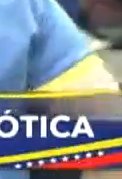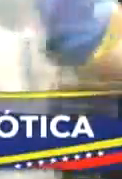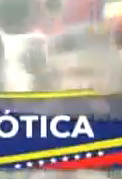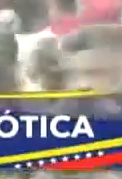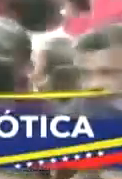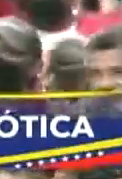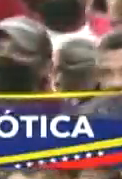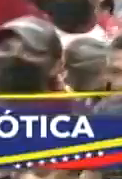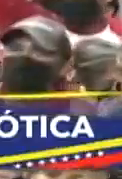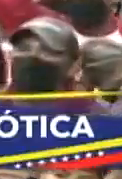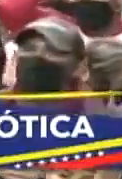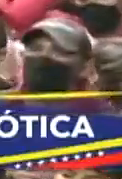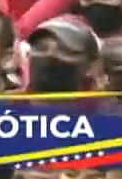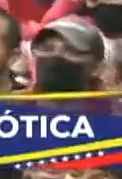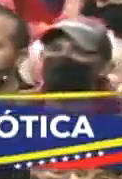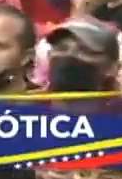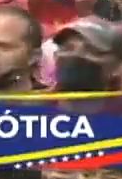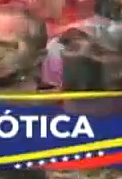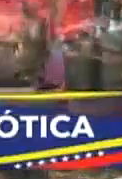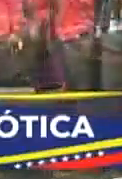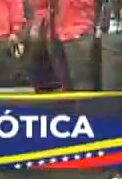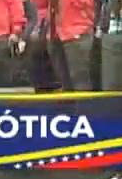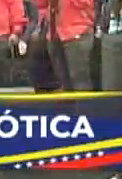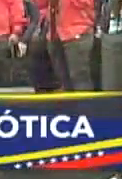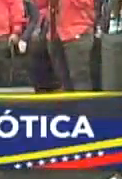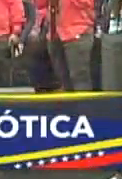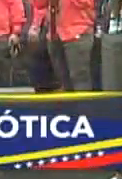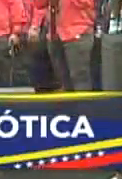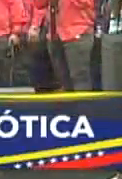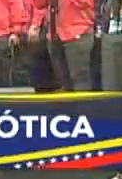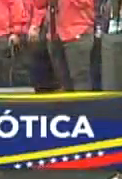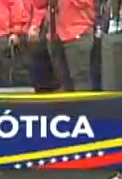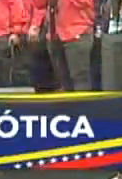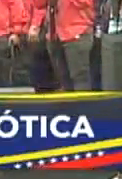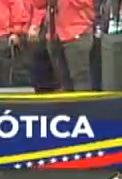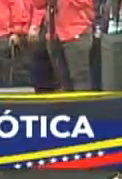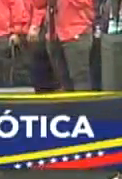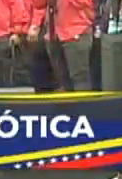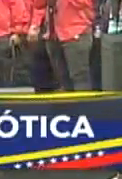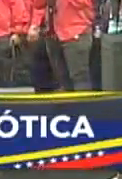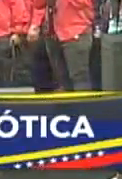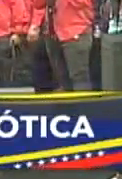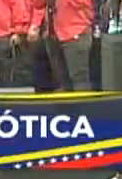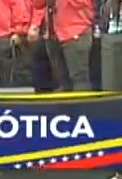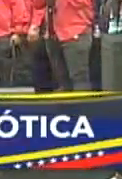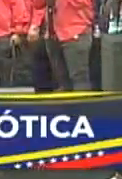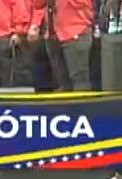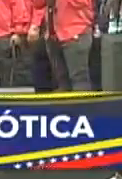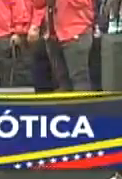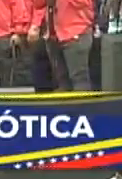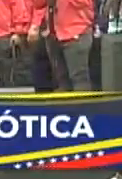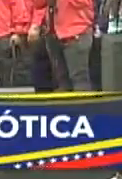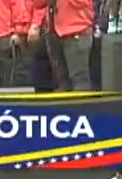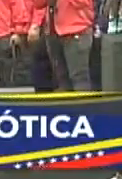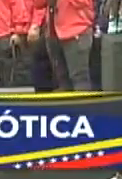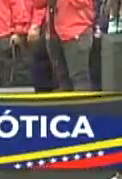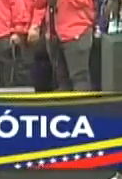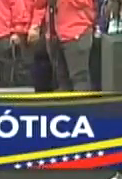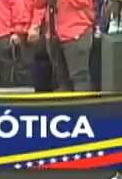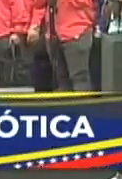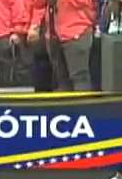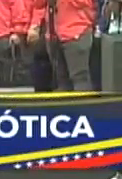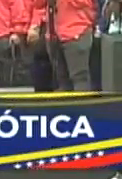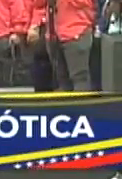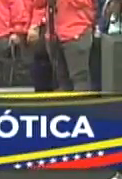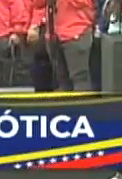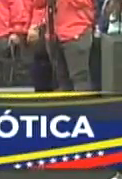al quedarnos creyendo en este país, estudiando, emprendiendo. Es la épica a la que nos convocó Bolívar, es la épica